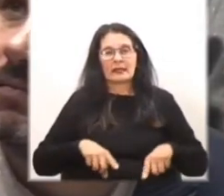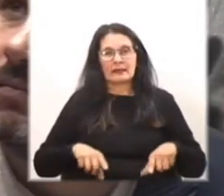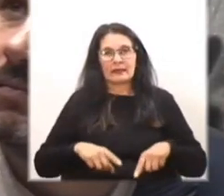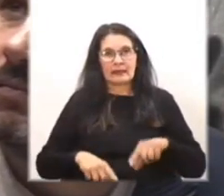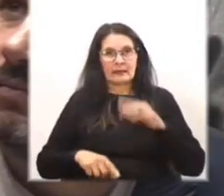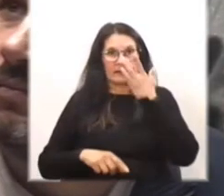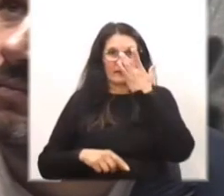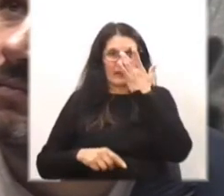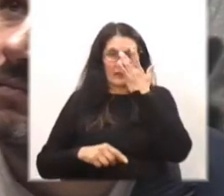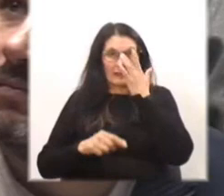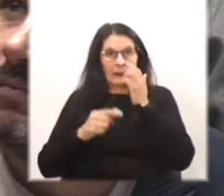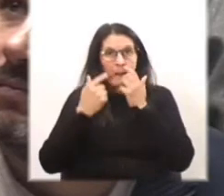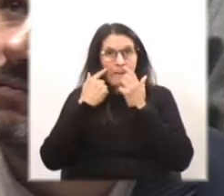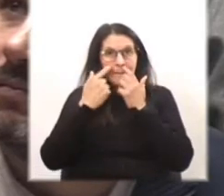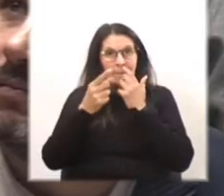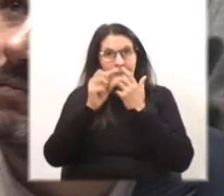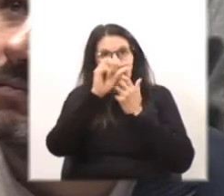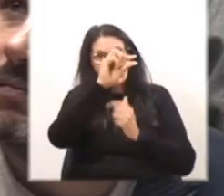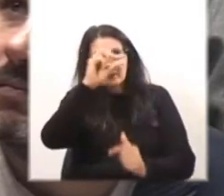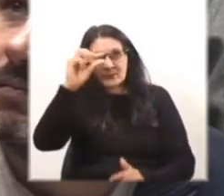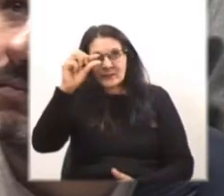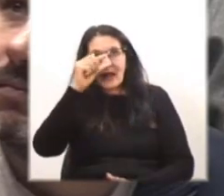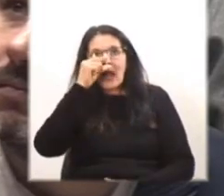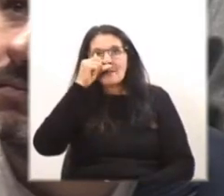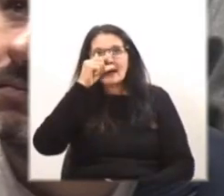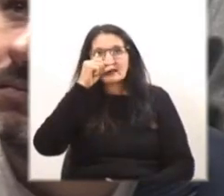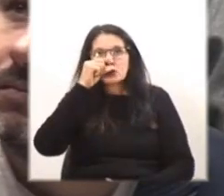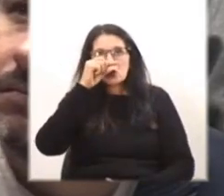y ve el flúor que yo puse en esta hoja,